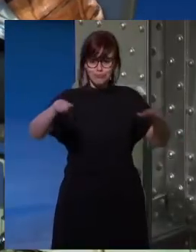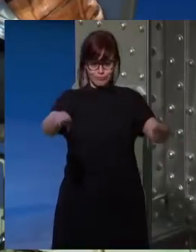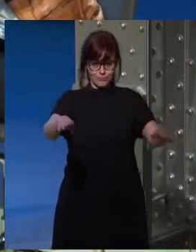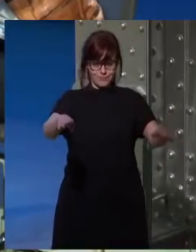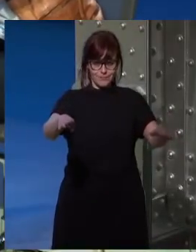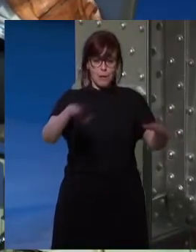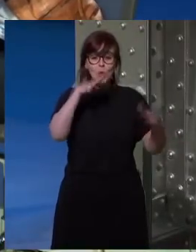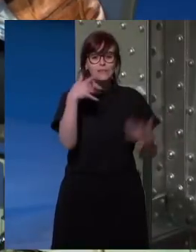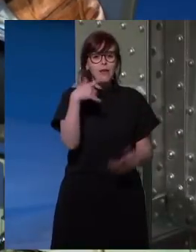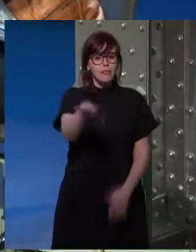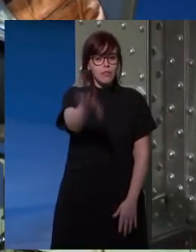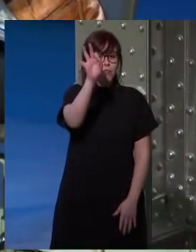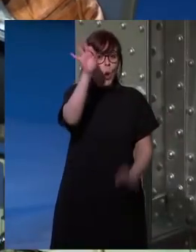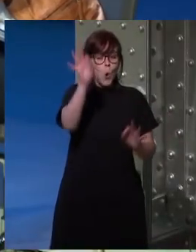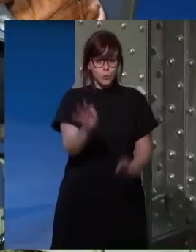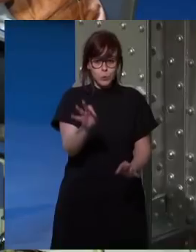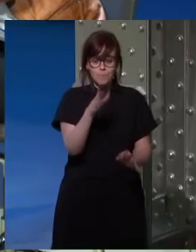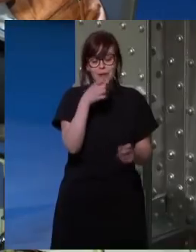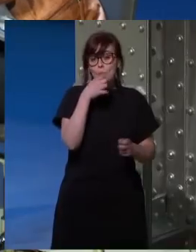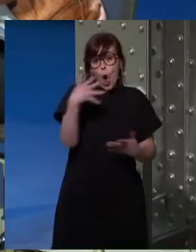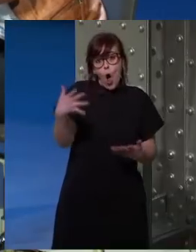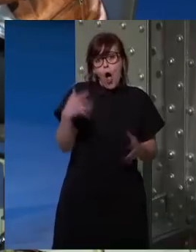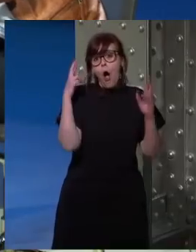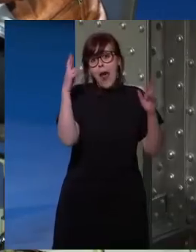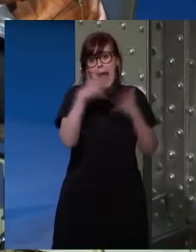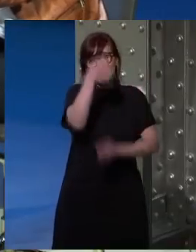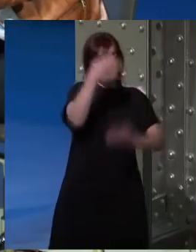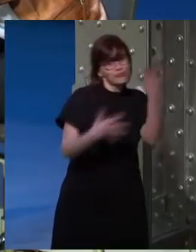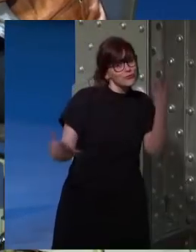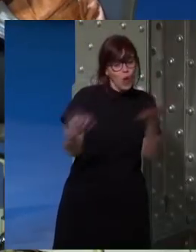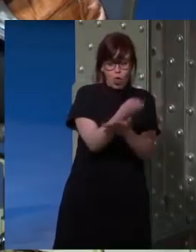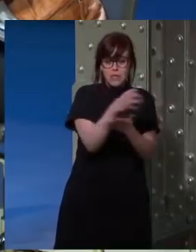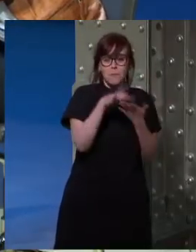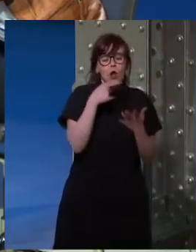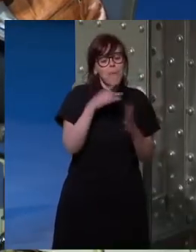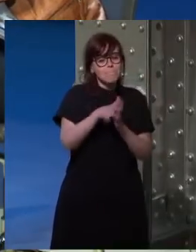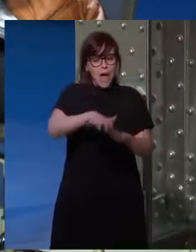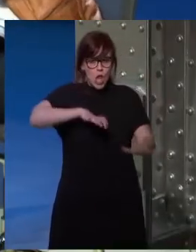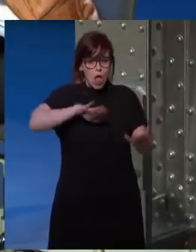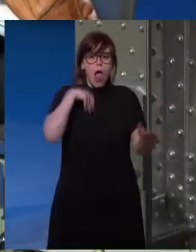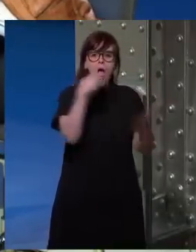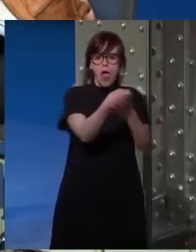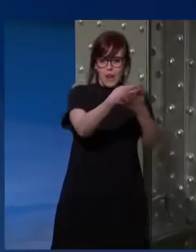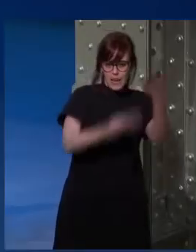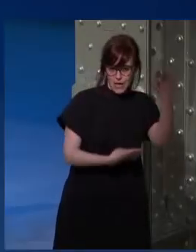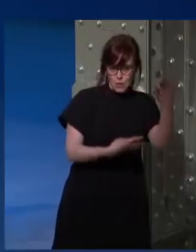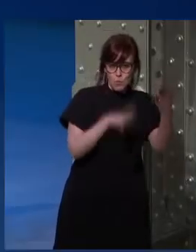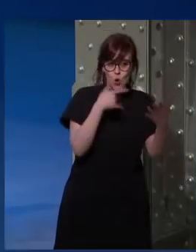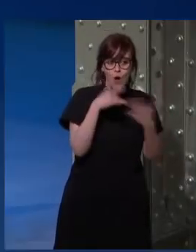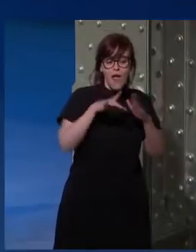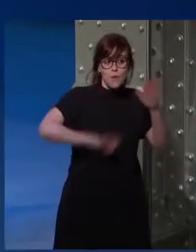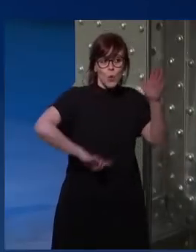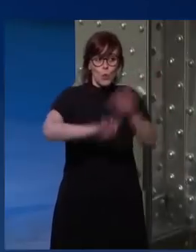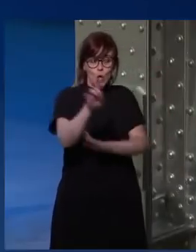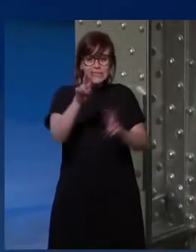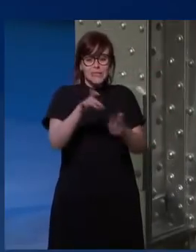yo decidí incluirlas, no están todas, ya me gustaría, pero a muchas de ellas aparecen en el libro, ¿no? Porque además ves cómo ha